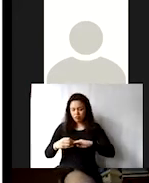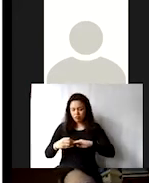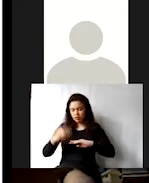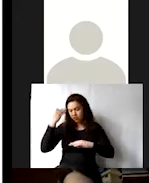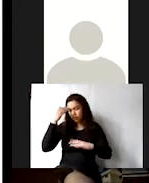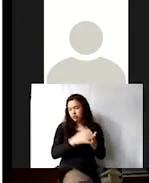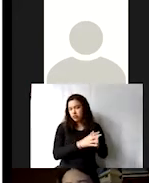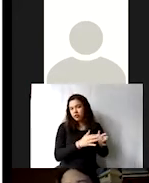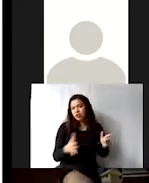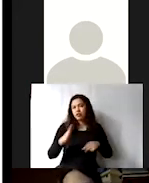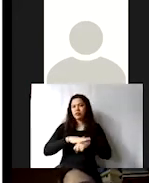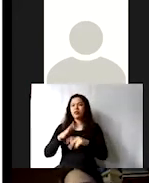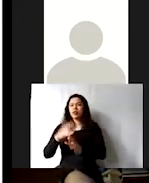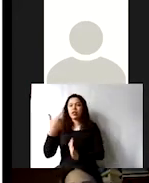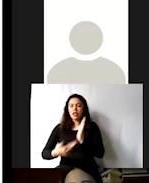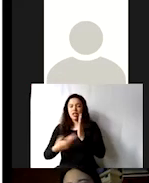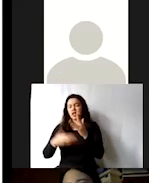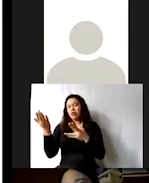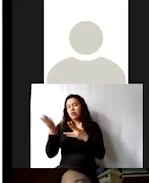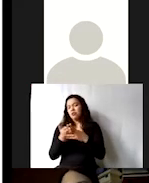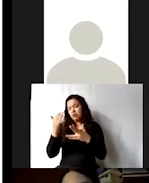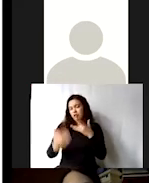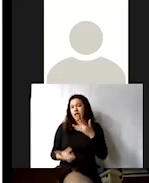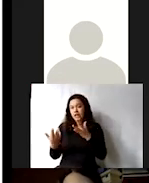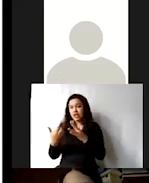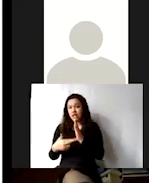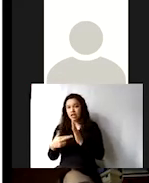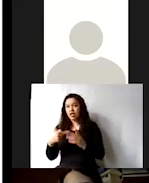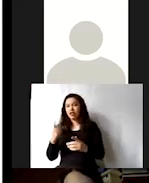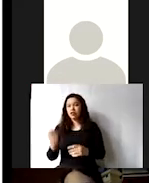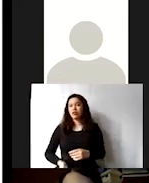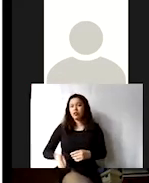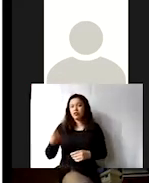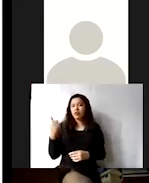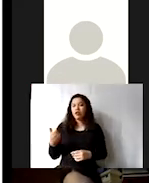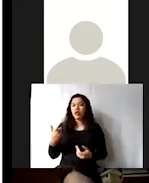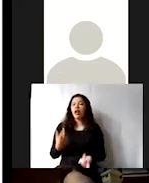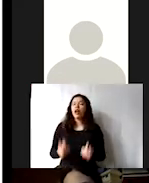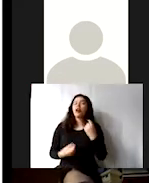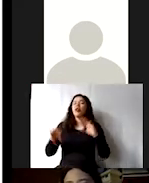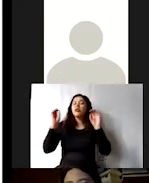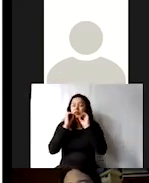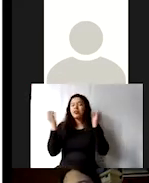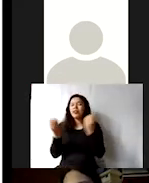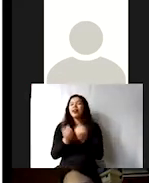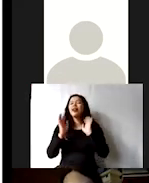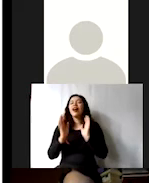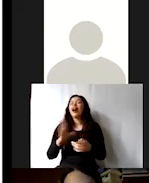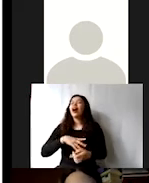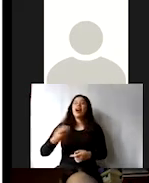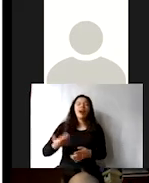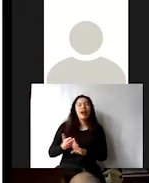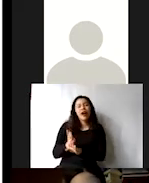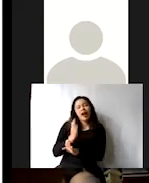parte del taller. En la parte del taller sí vamos a hacer el primer paso. Sé que algunas de sus organizaciones ya tienen adelantado